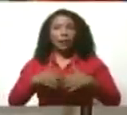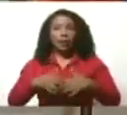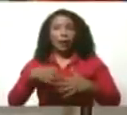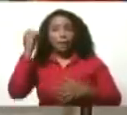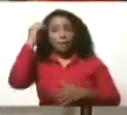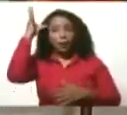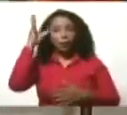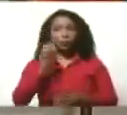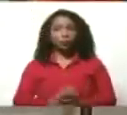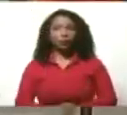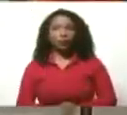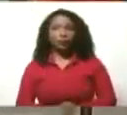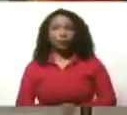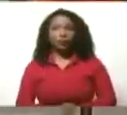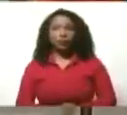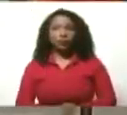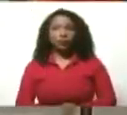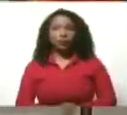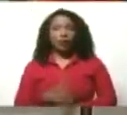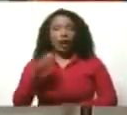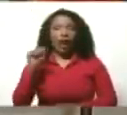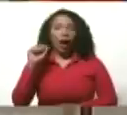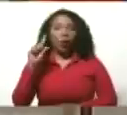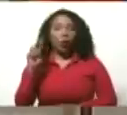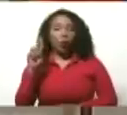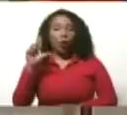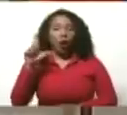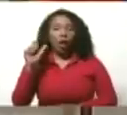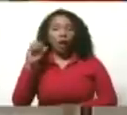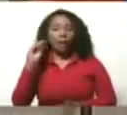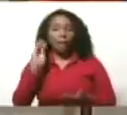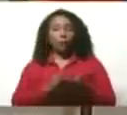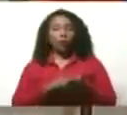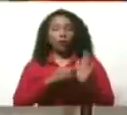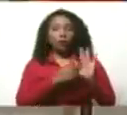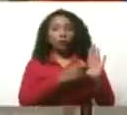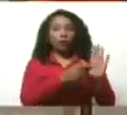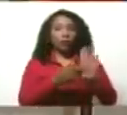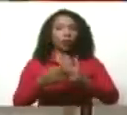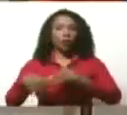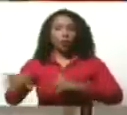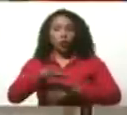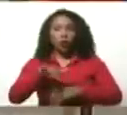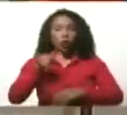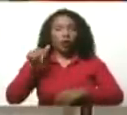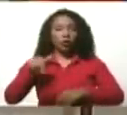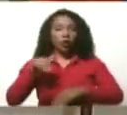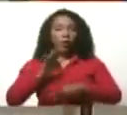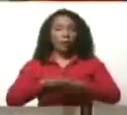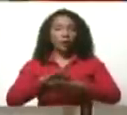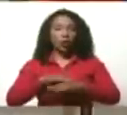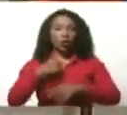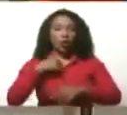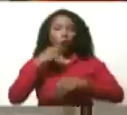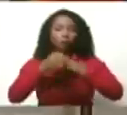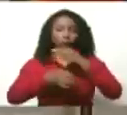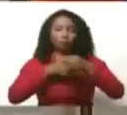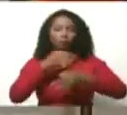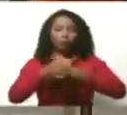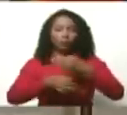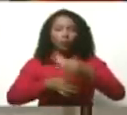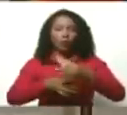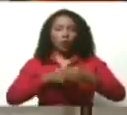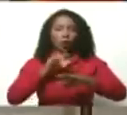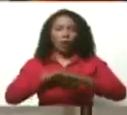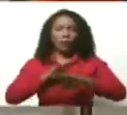capacitadas. Aular pone como ejemplo de todo esto que he venido describiendo lo